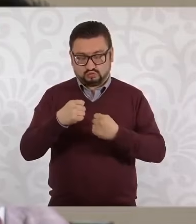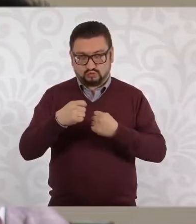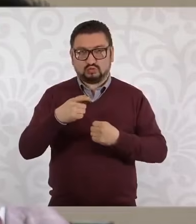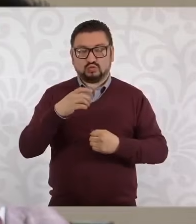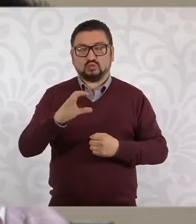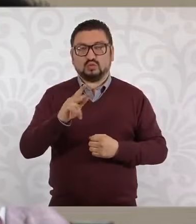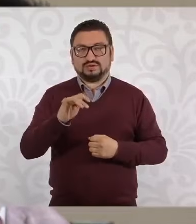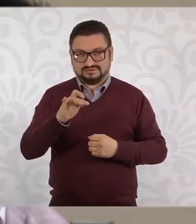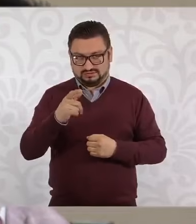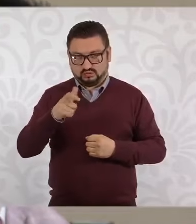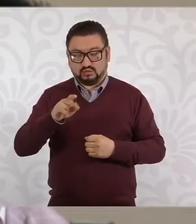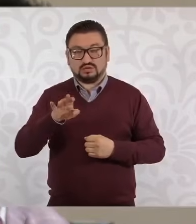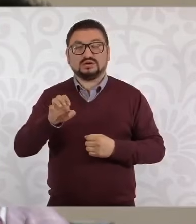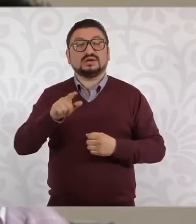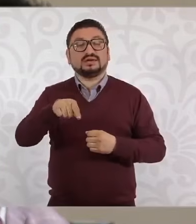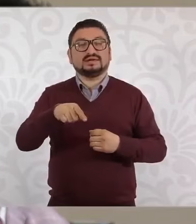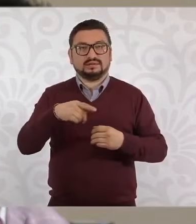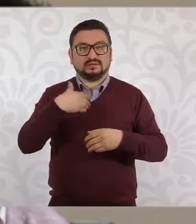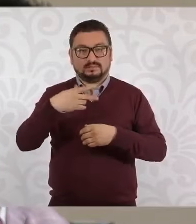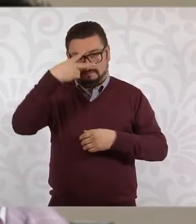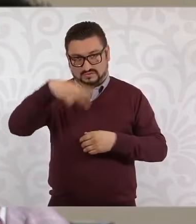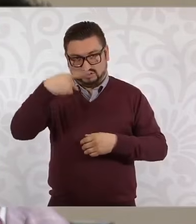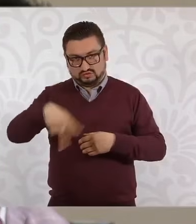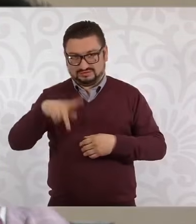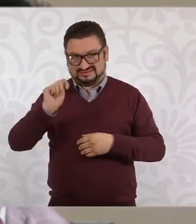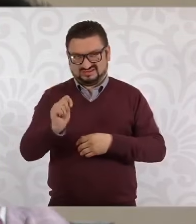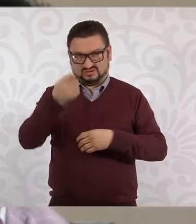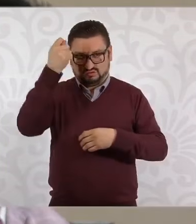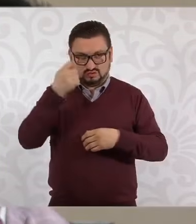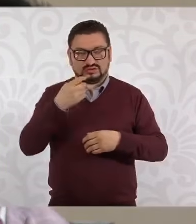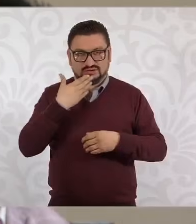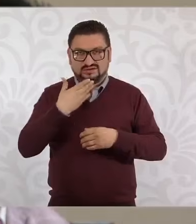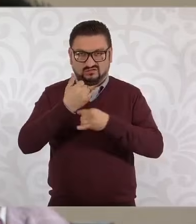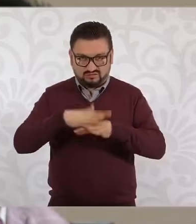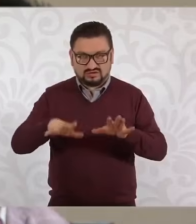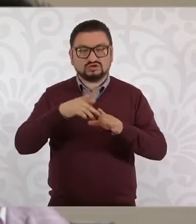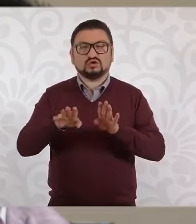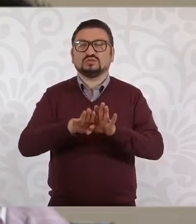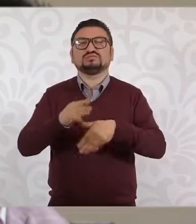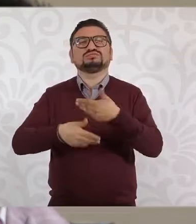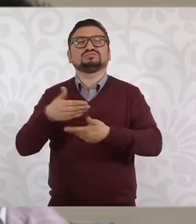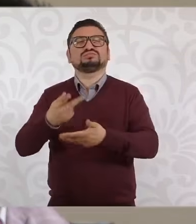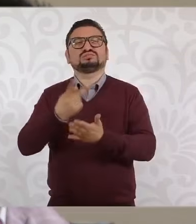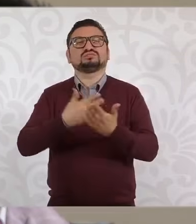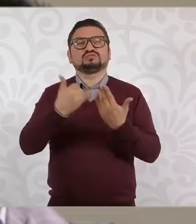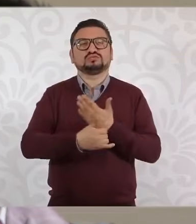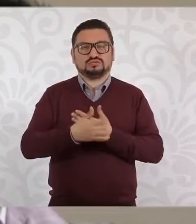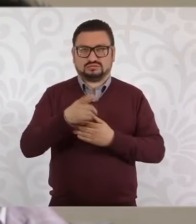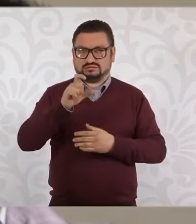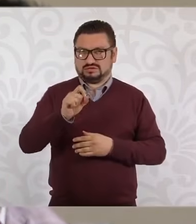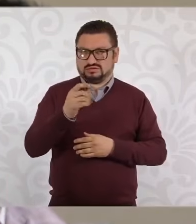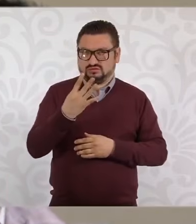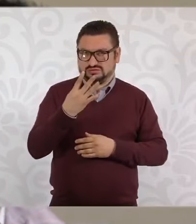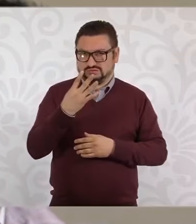mexicana y que va a permitir también la soberanía tecnológica en nuestra información. ¿Cómo va el proyecto? Era 24